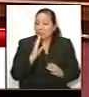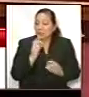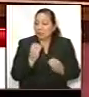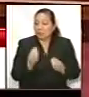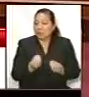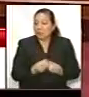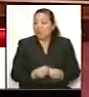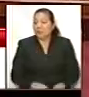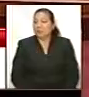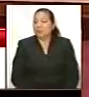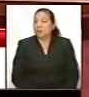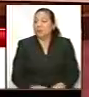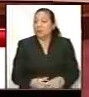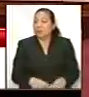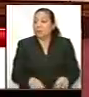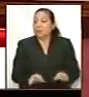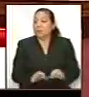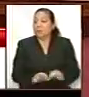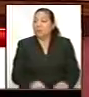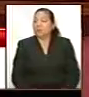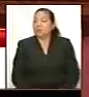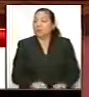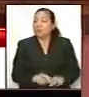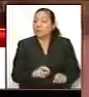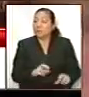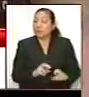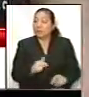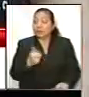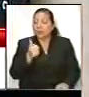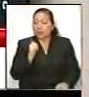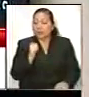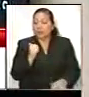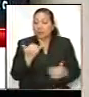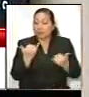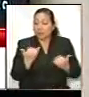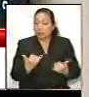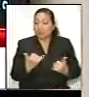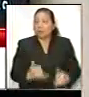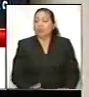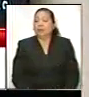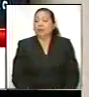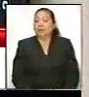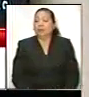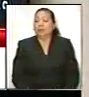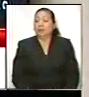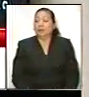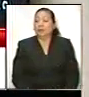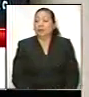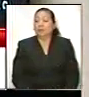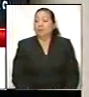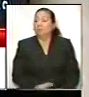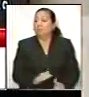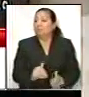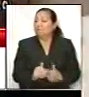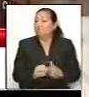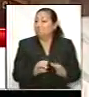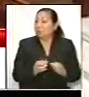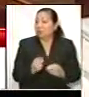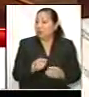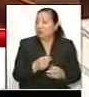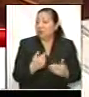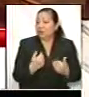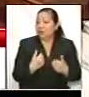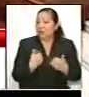poco acerca de la importancia que tuvo el Pleno en la sesión de ayer y en la sesión de hoy, y por supuesto todos los detalles usted lo va a